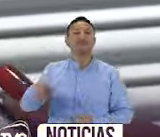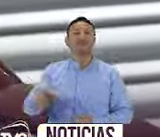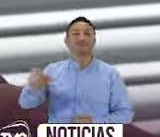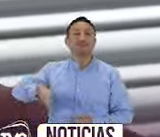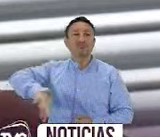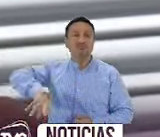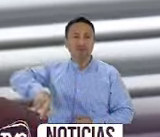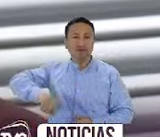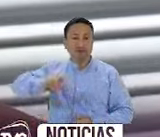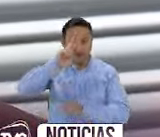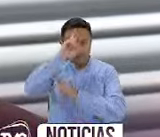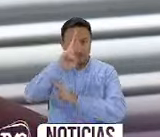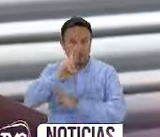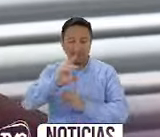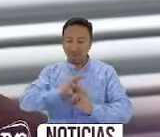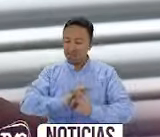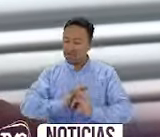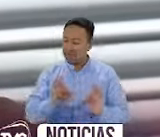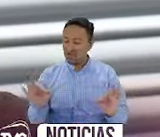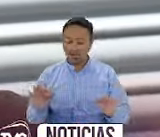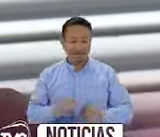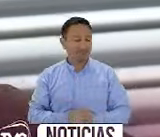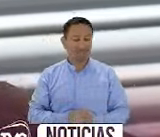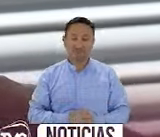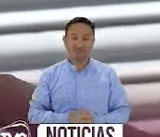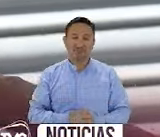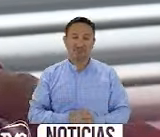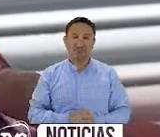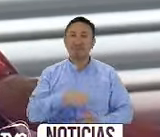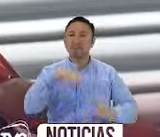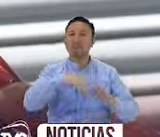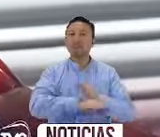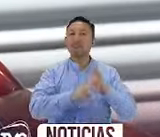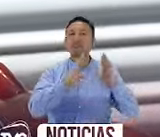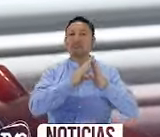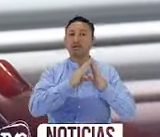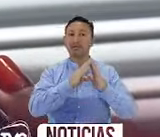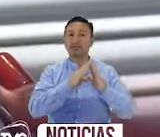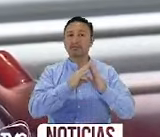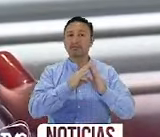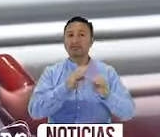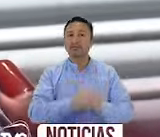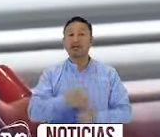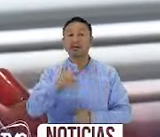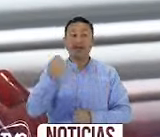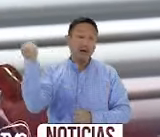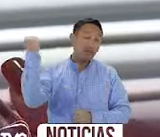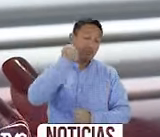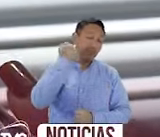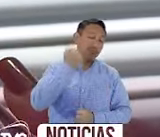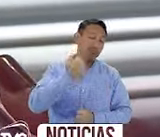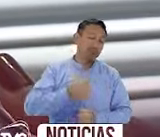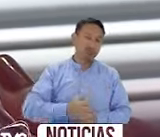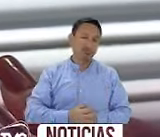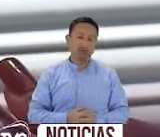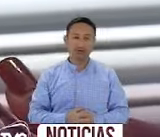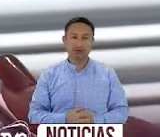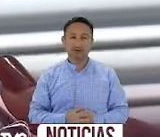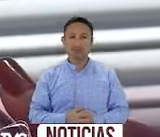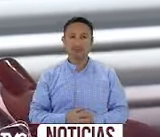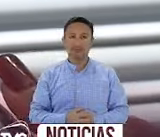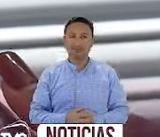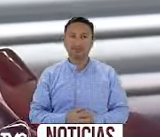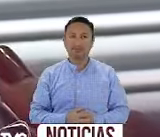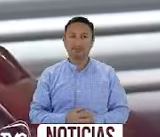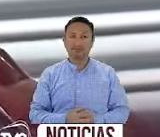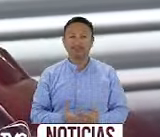respetan nada, se entran a las casas, le pegan a uno y bueno, roban